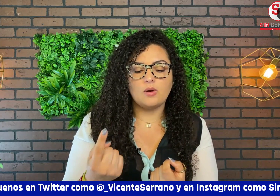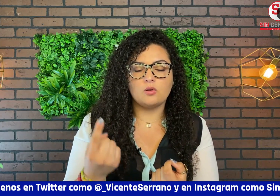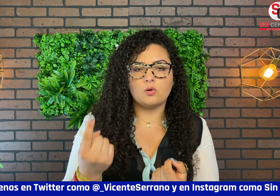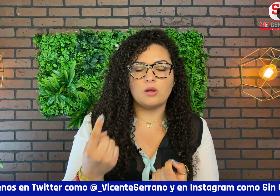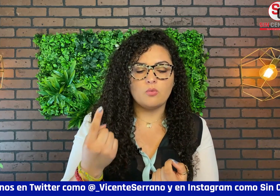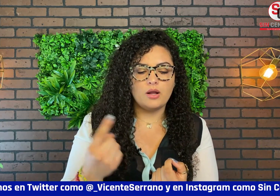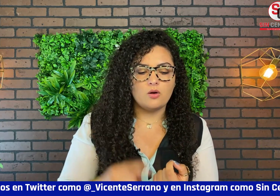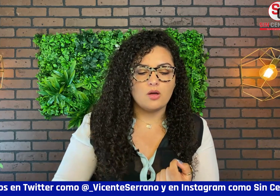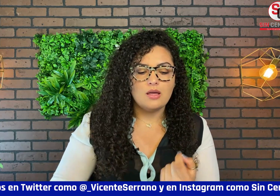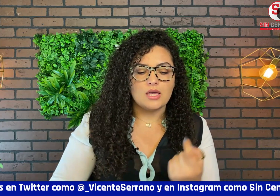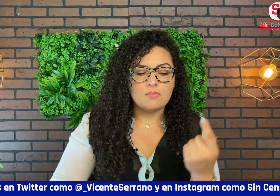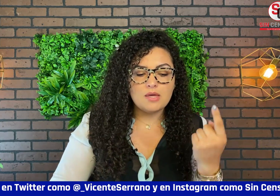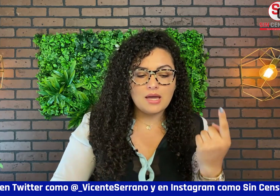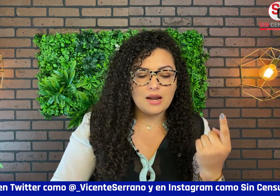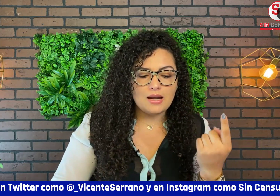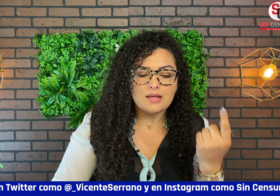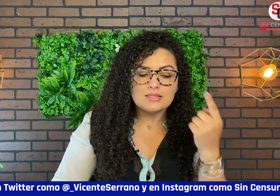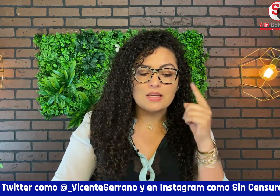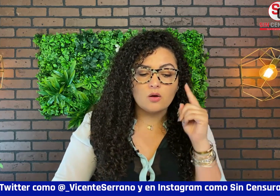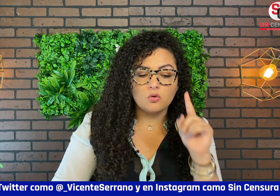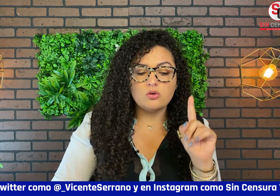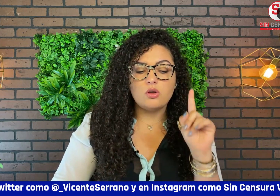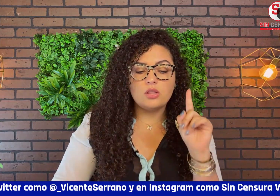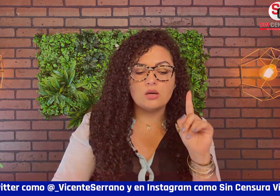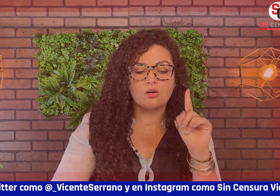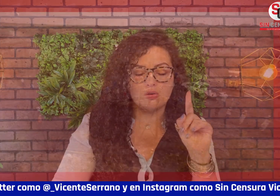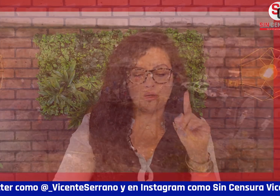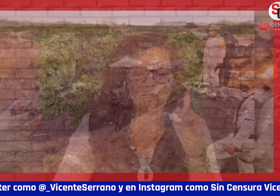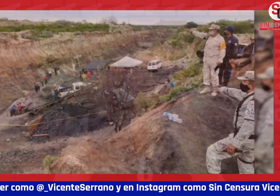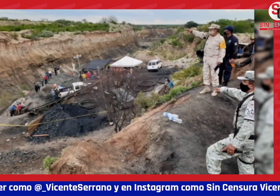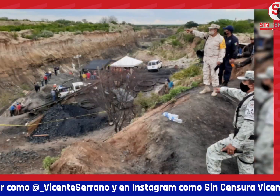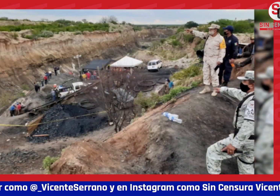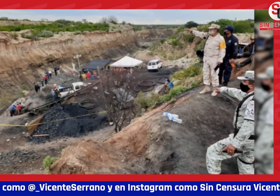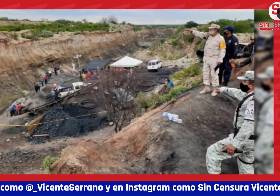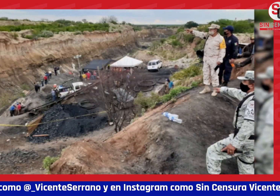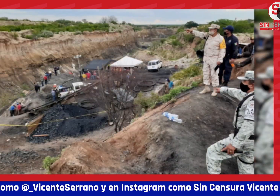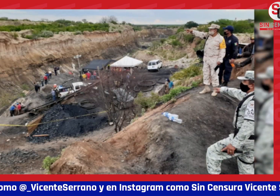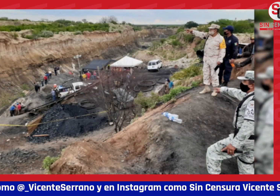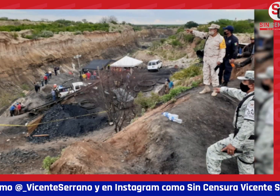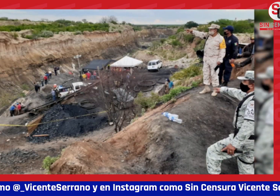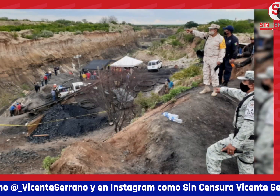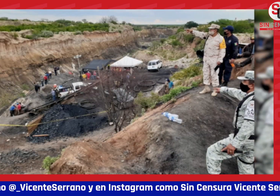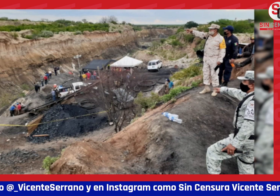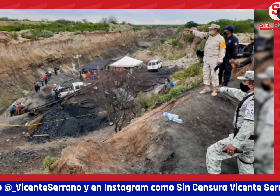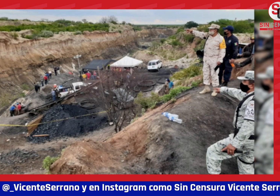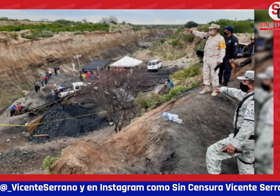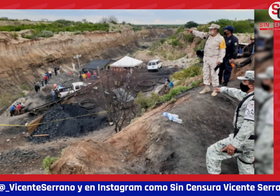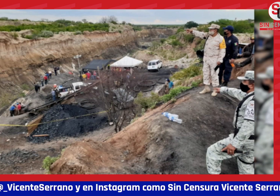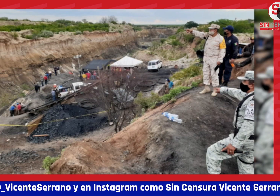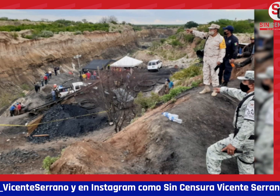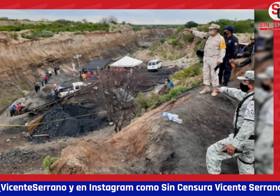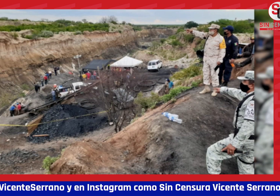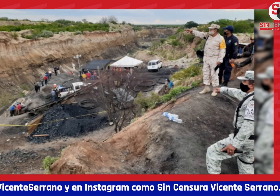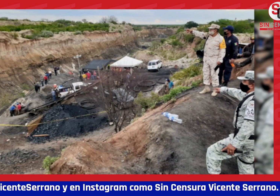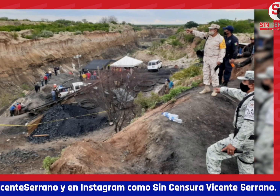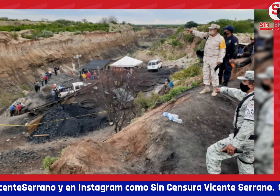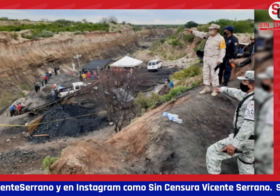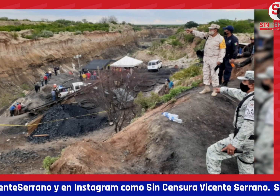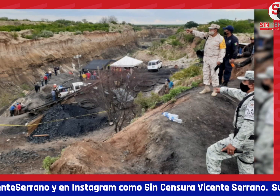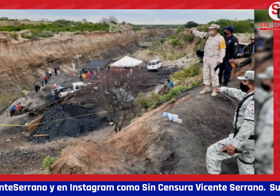a Eduardo Rubén Moreno, y Micarán, según lo dijo él ante los medios, era